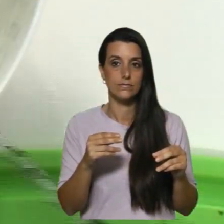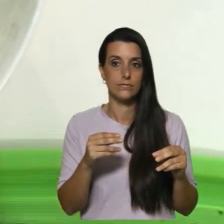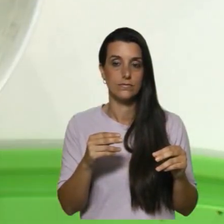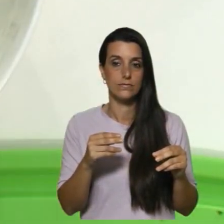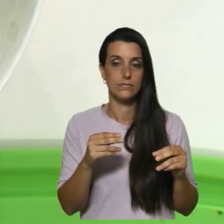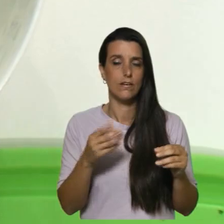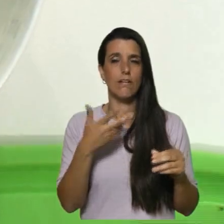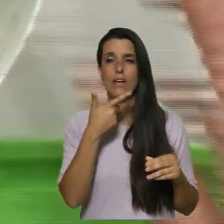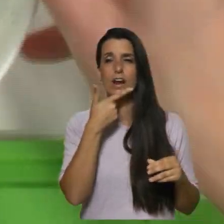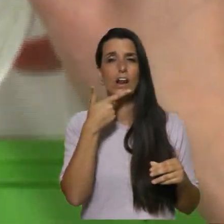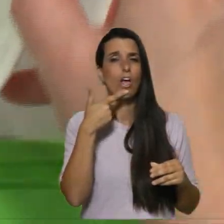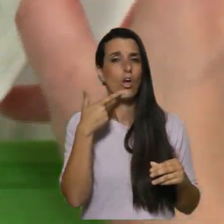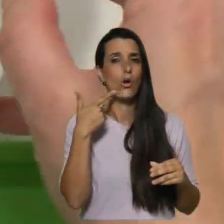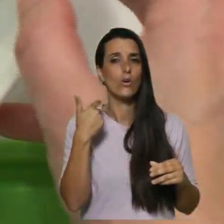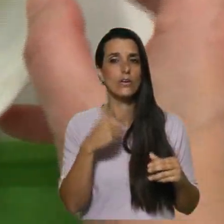Ahí está.